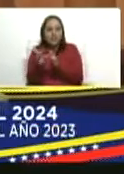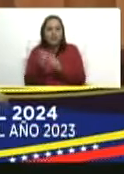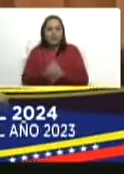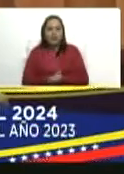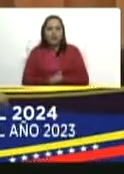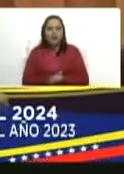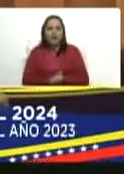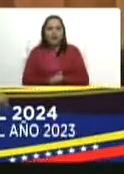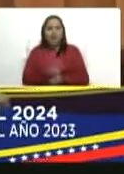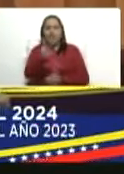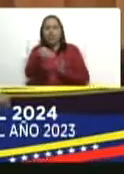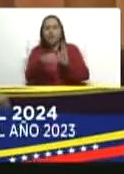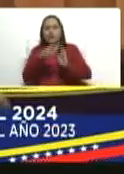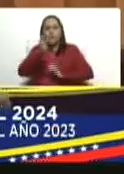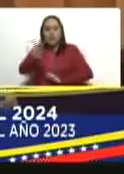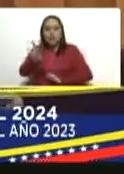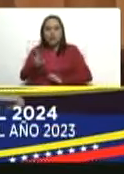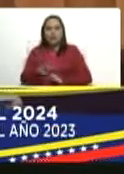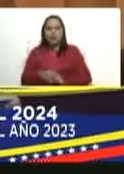abril 2002.